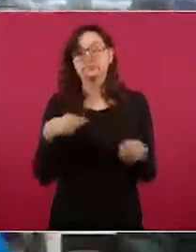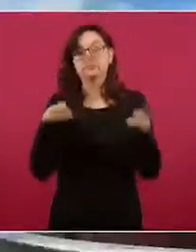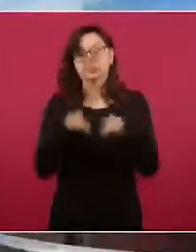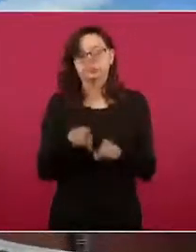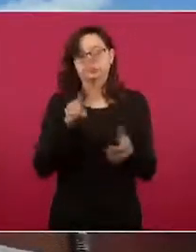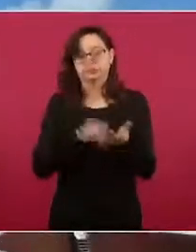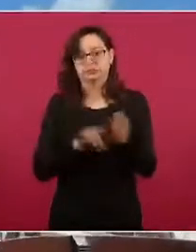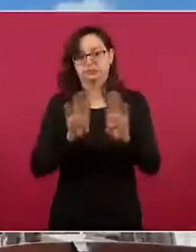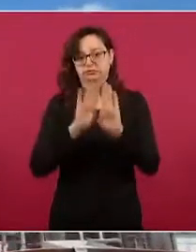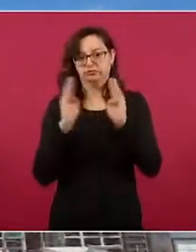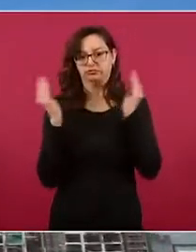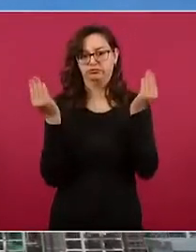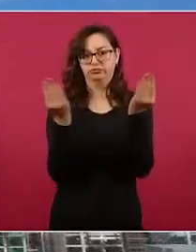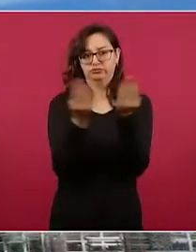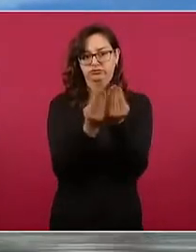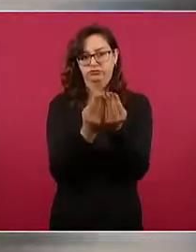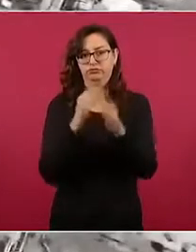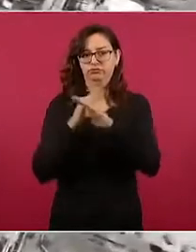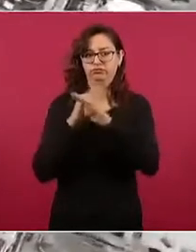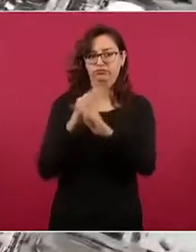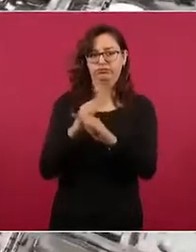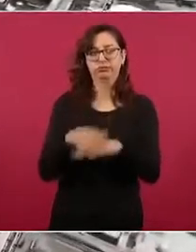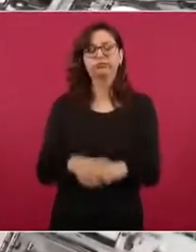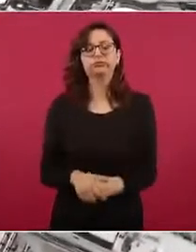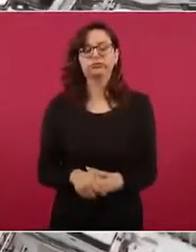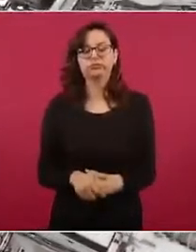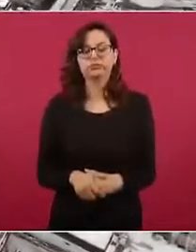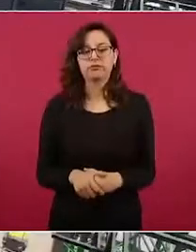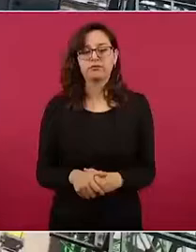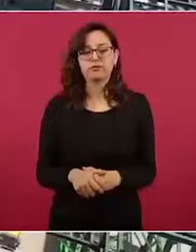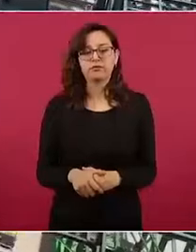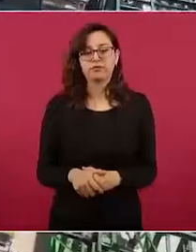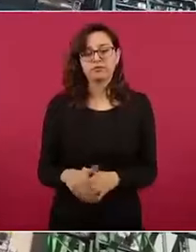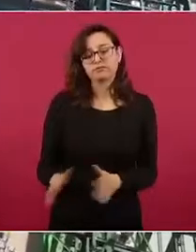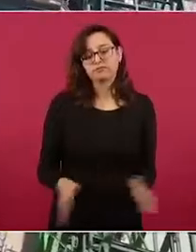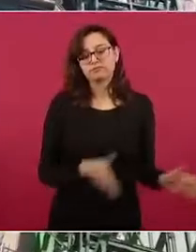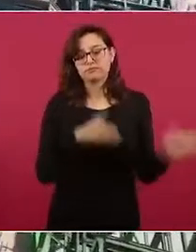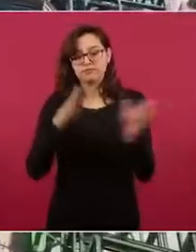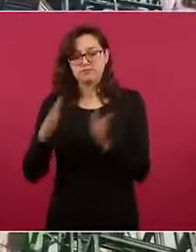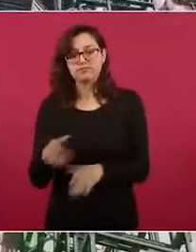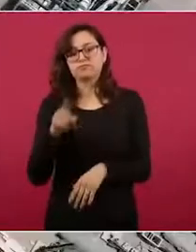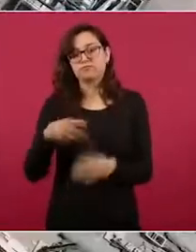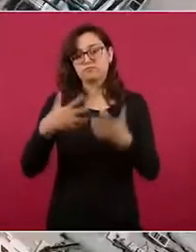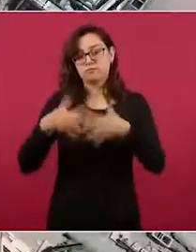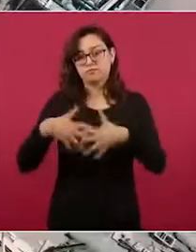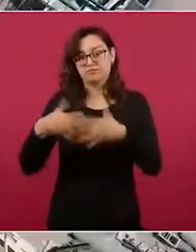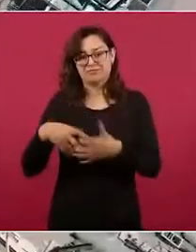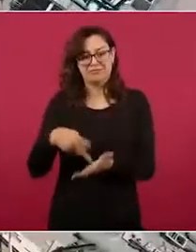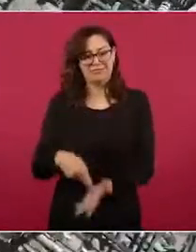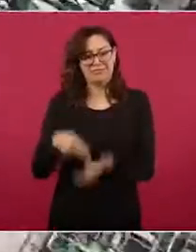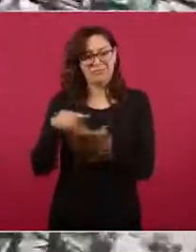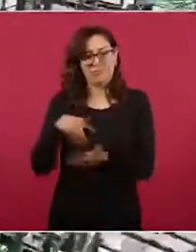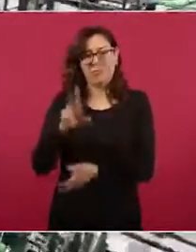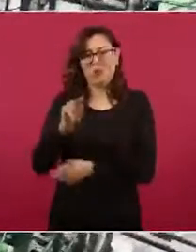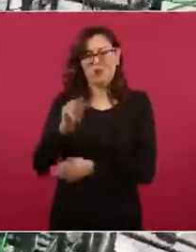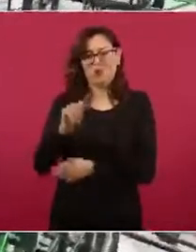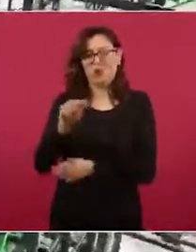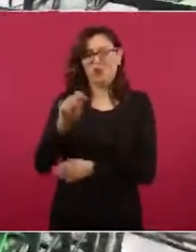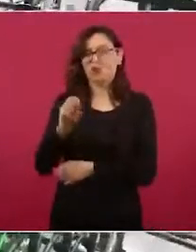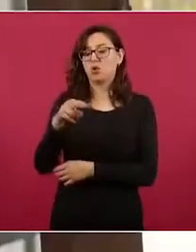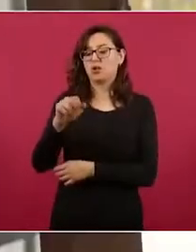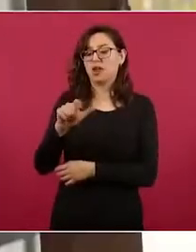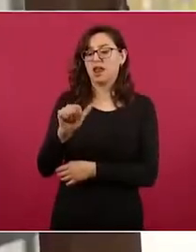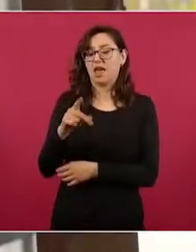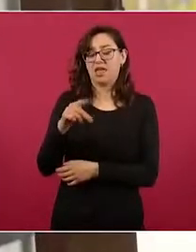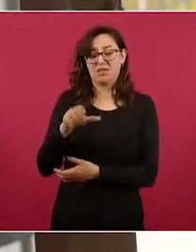y montaje de internos en sus torres. En la planta de cogeneración, se instalan módulos de más de 80 toneladas en la zona de recuperadores de calor